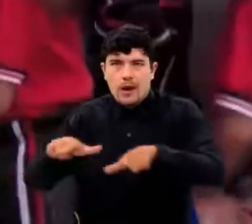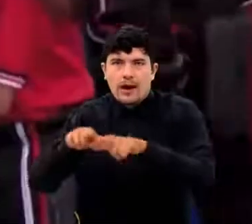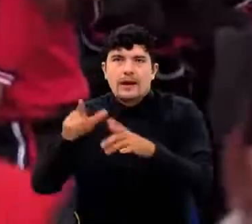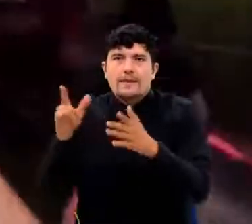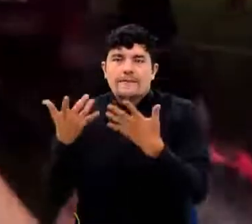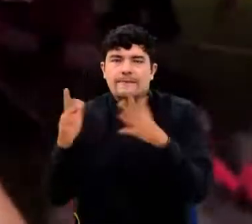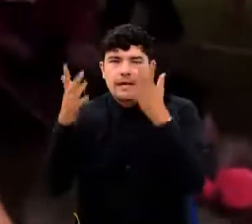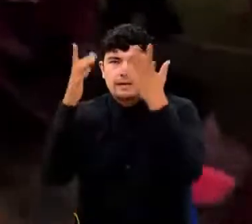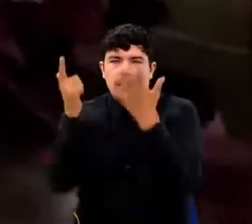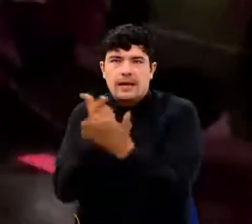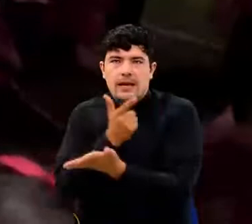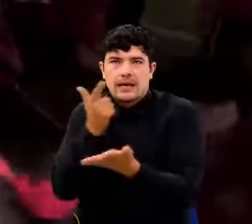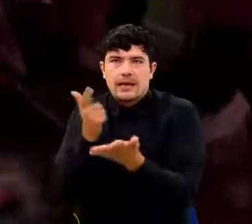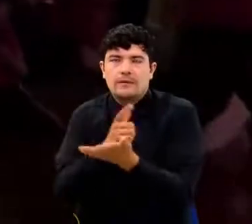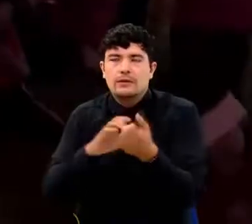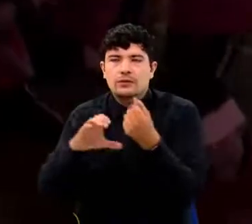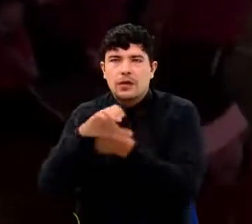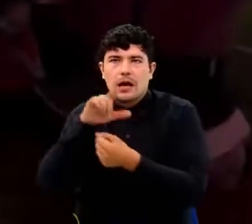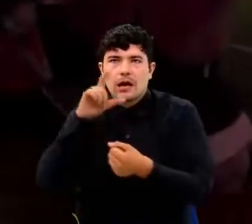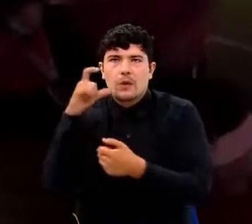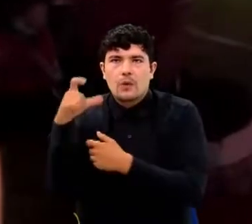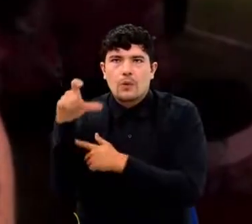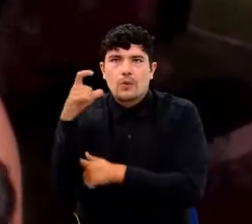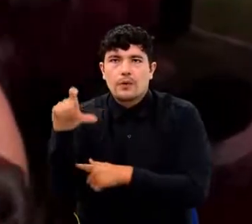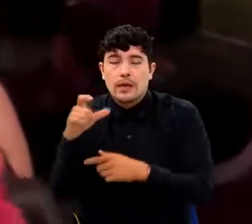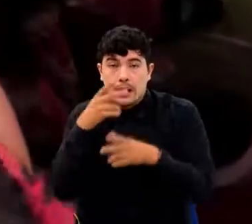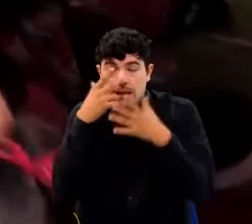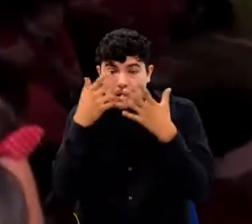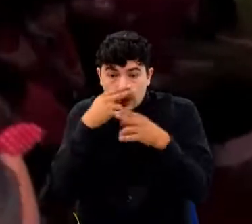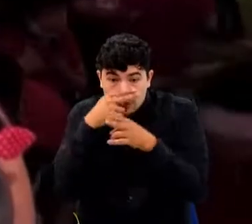de Cúcuta. Queremos que los niños se involucren